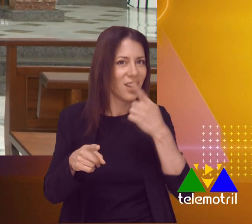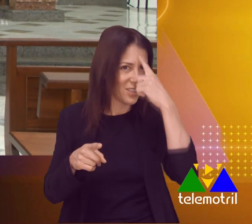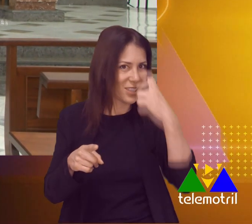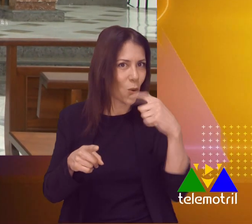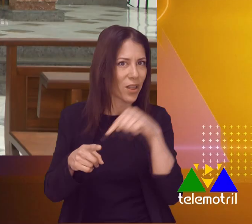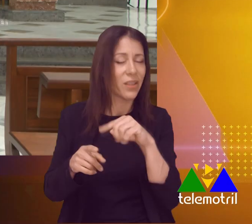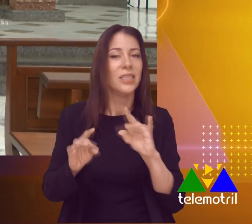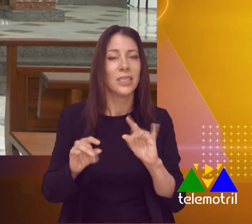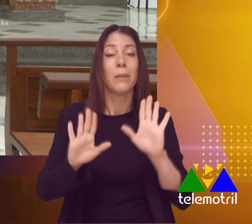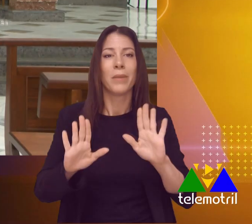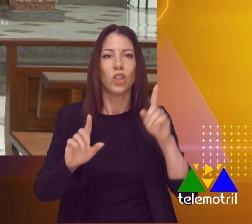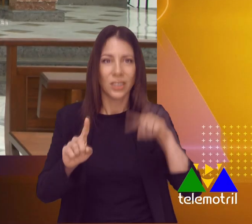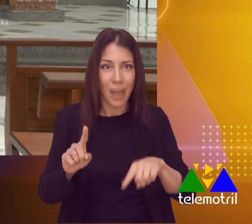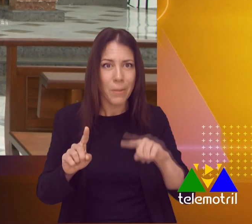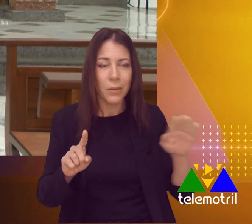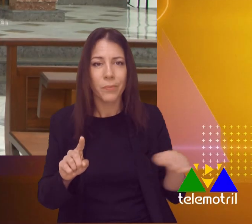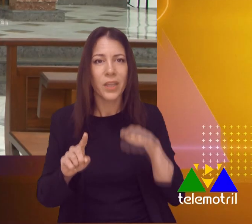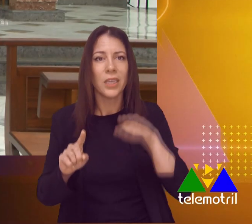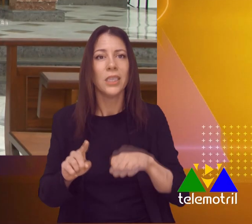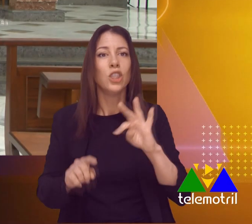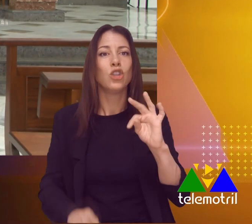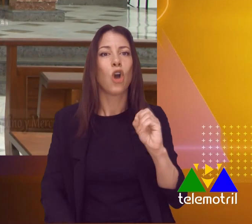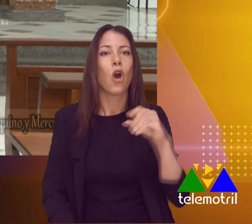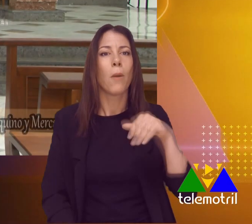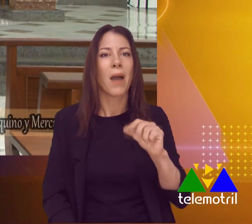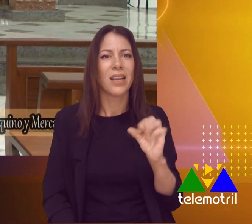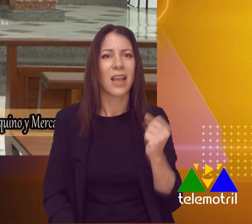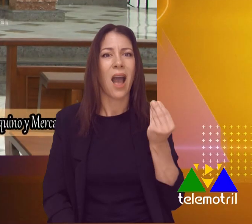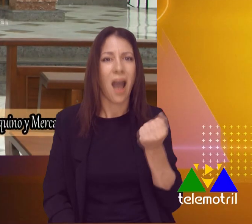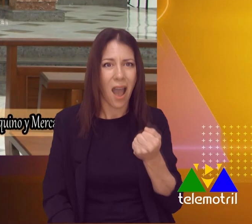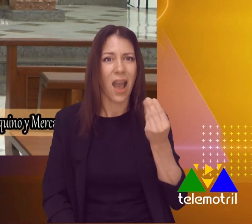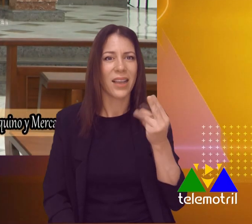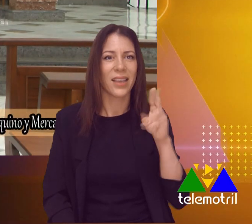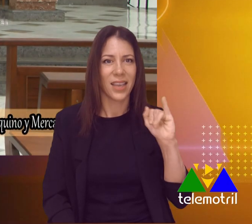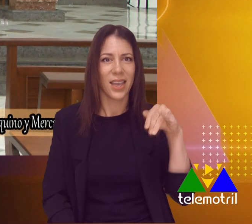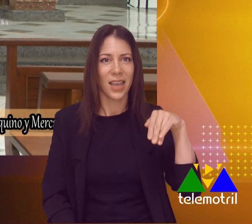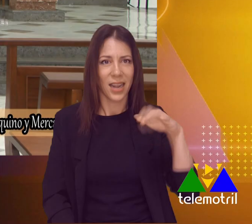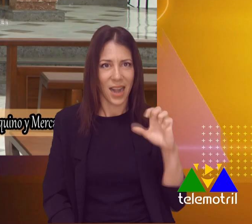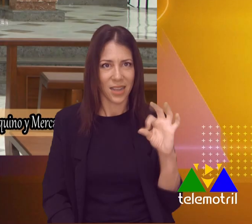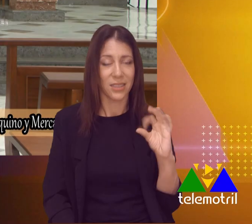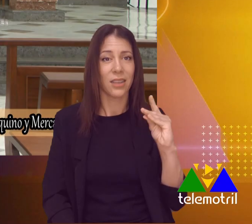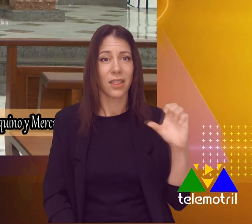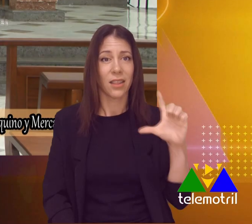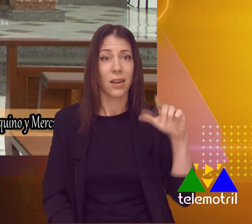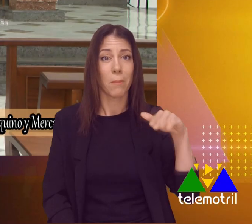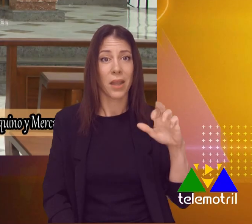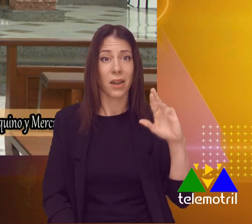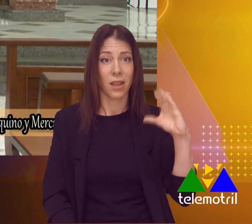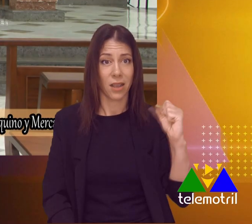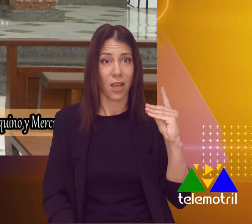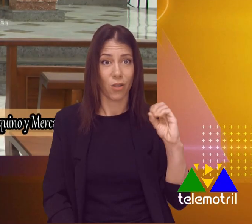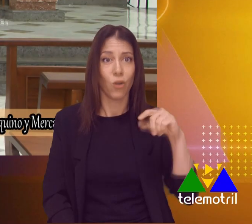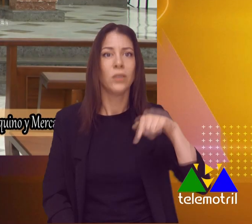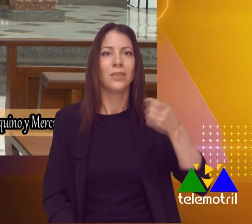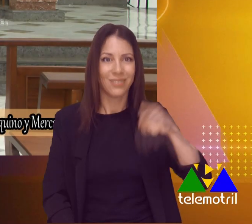se enterró Tomás de Aquino y Mercado, entre otros muchos personajes seguramente. Y en el lado del presbiterio, es decir, en